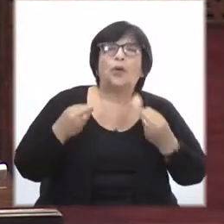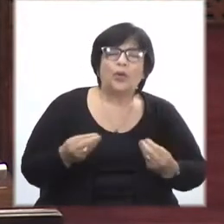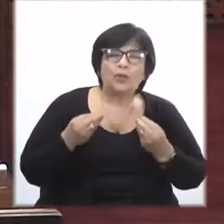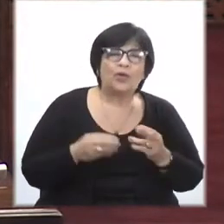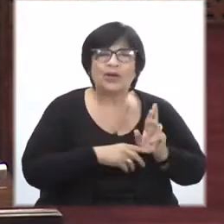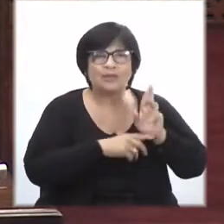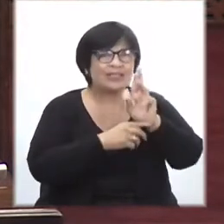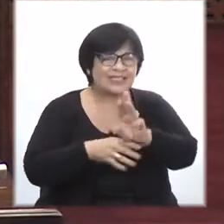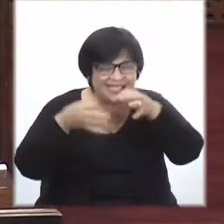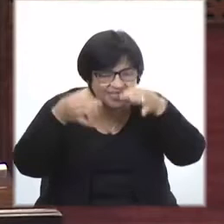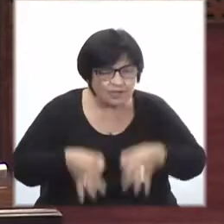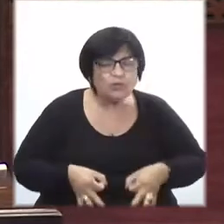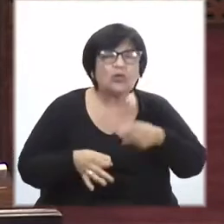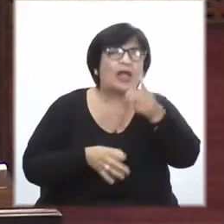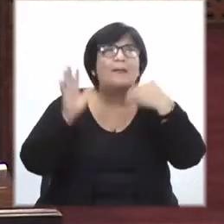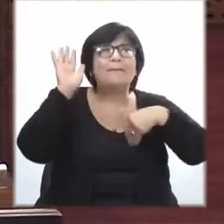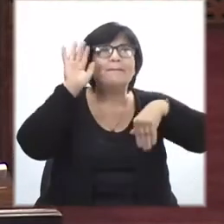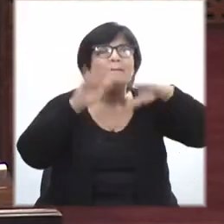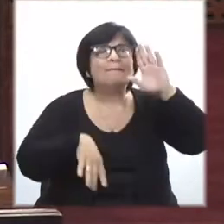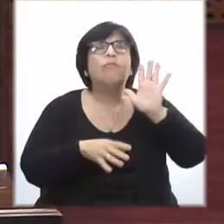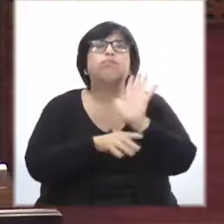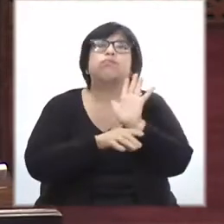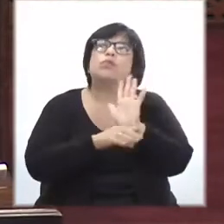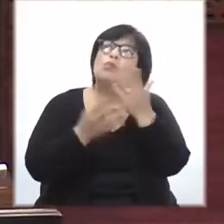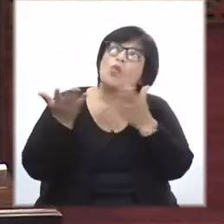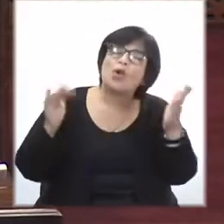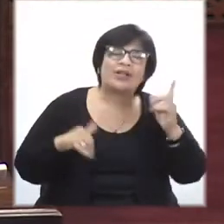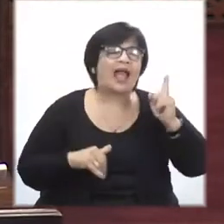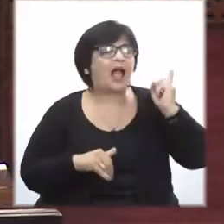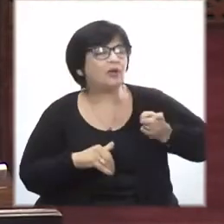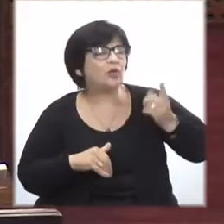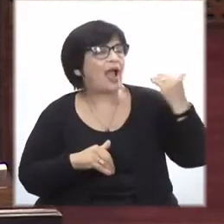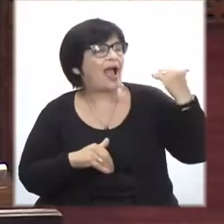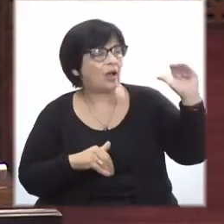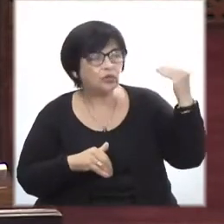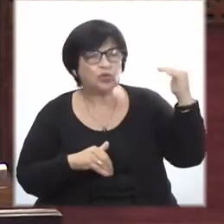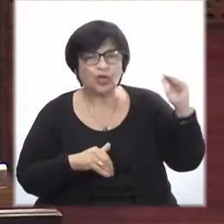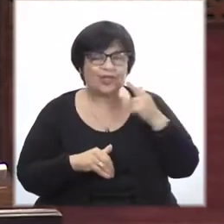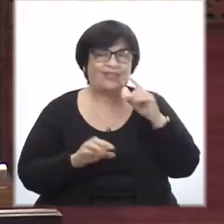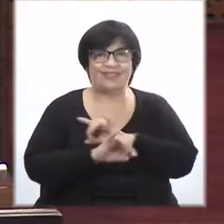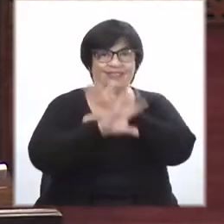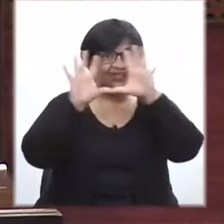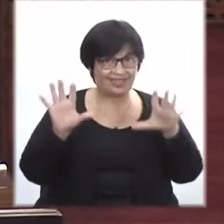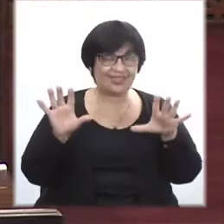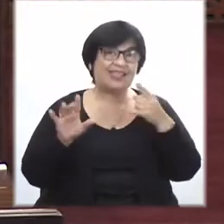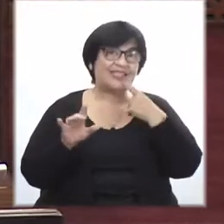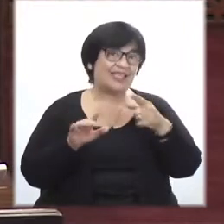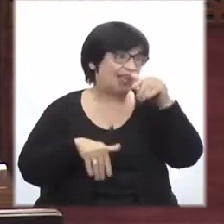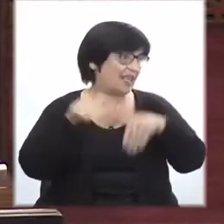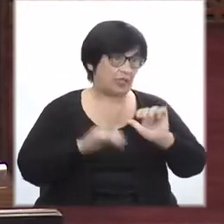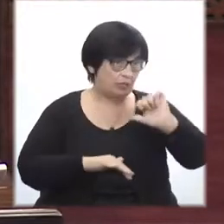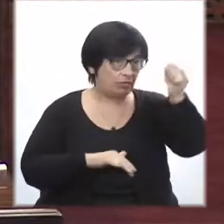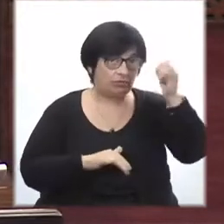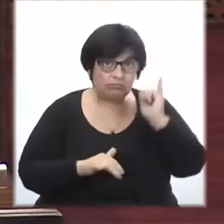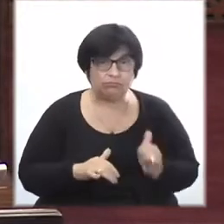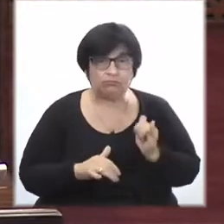represente incuestionablemente a la mayor expresión de la soberanía nacional manifestada claramente en las últimas elecciones